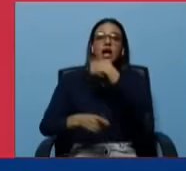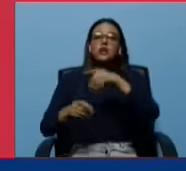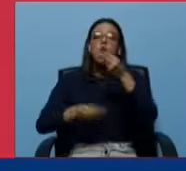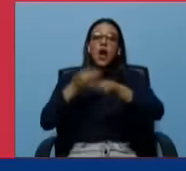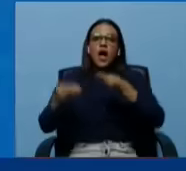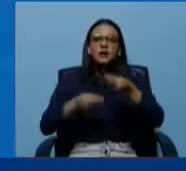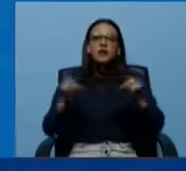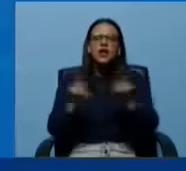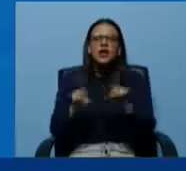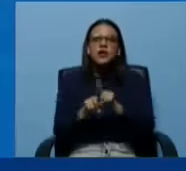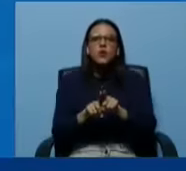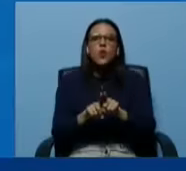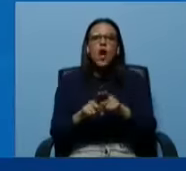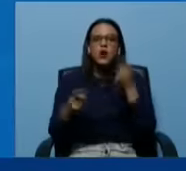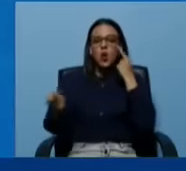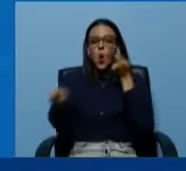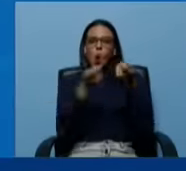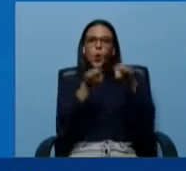oligarquías.